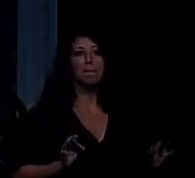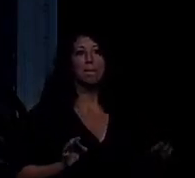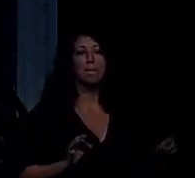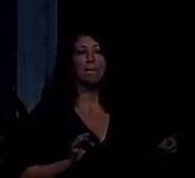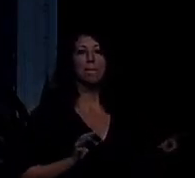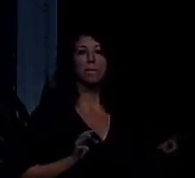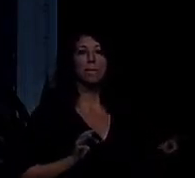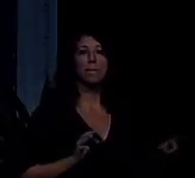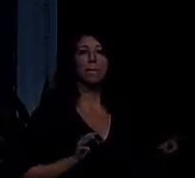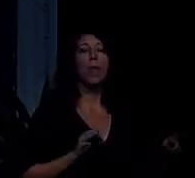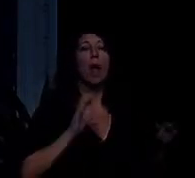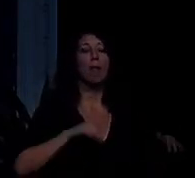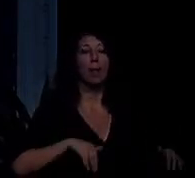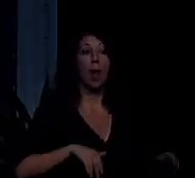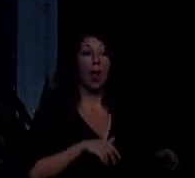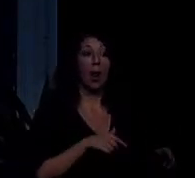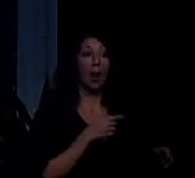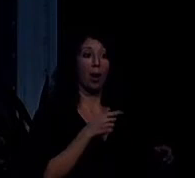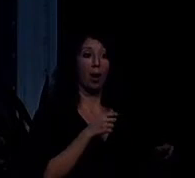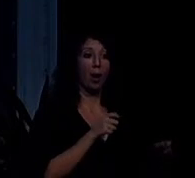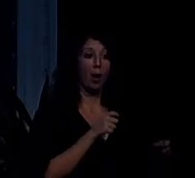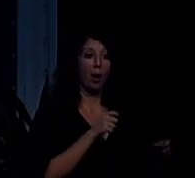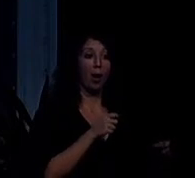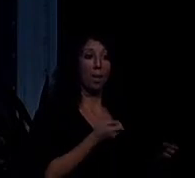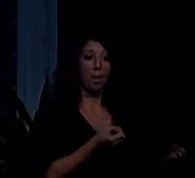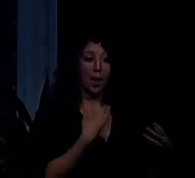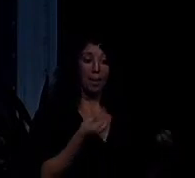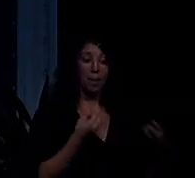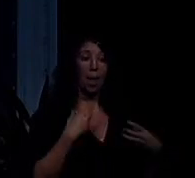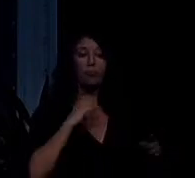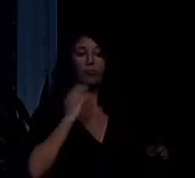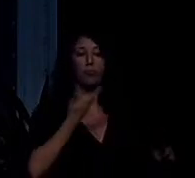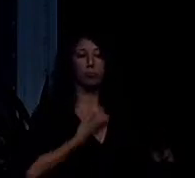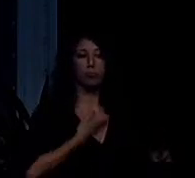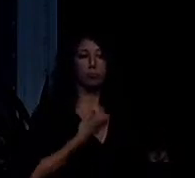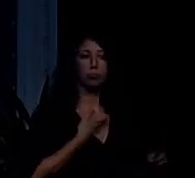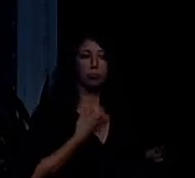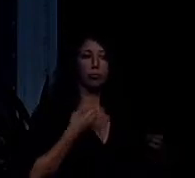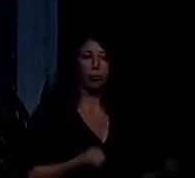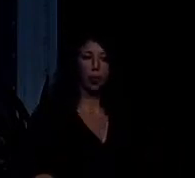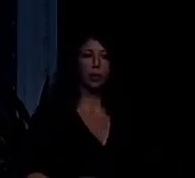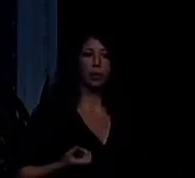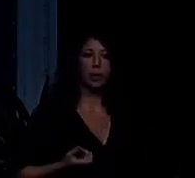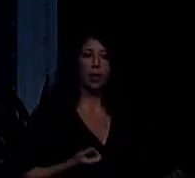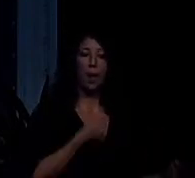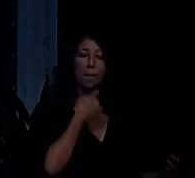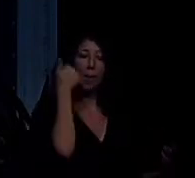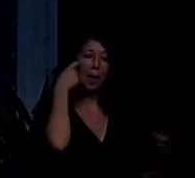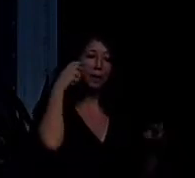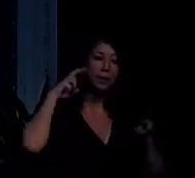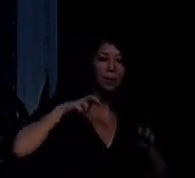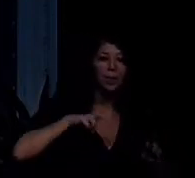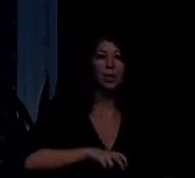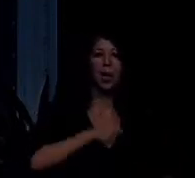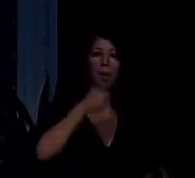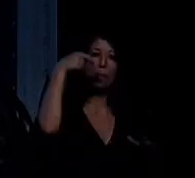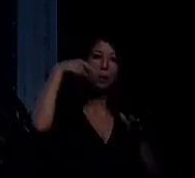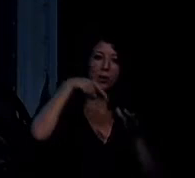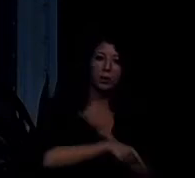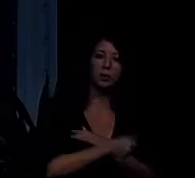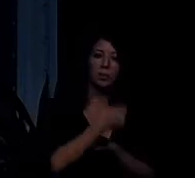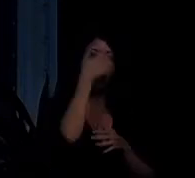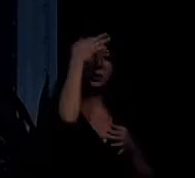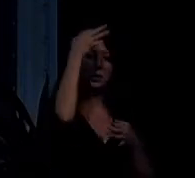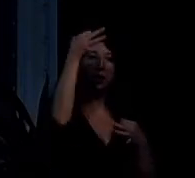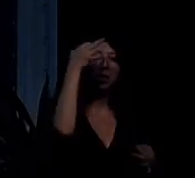Esto me afectó mucho porque cuanto más investigaba y ahondaba,